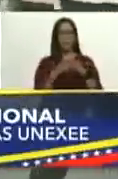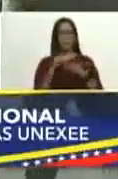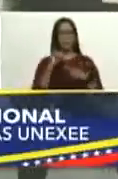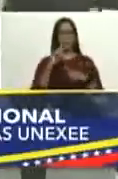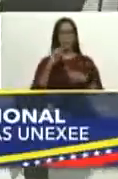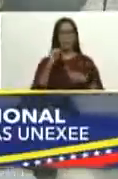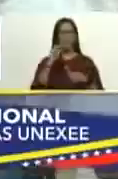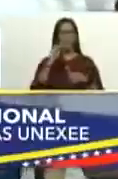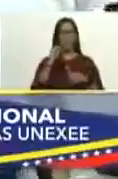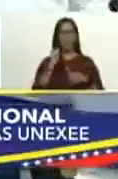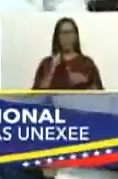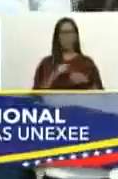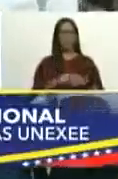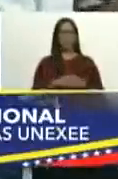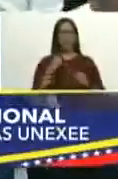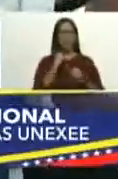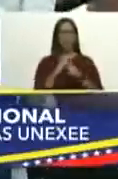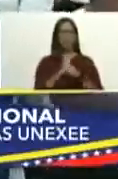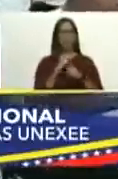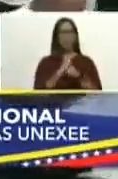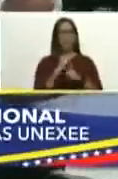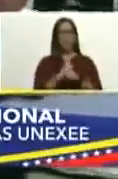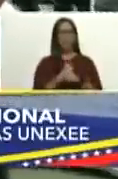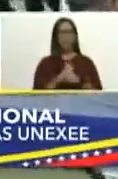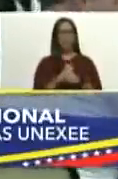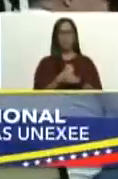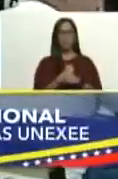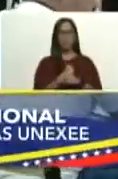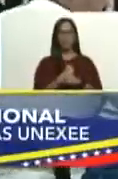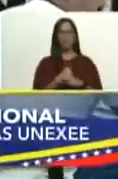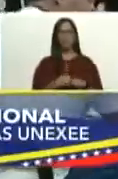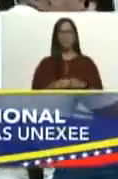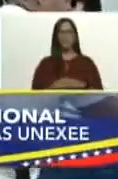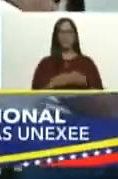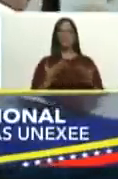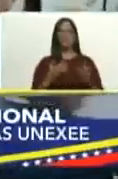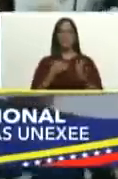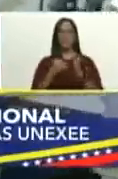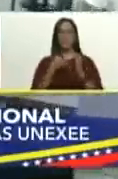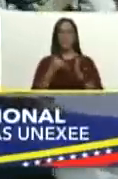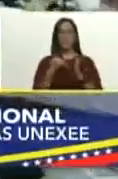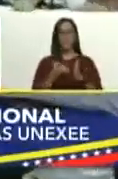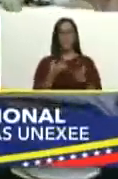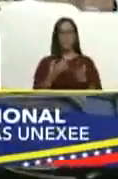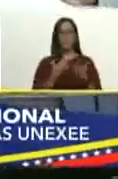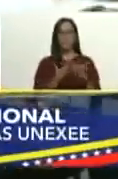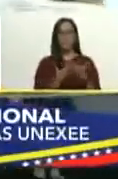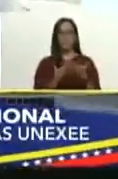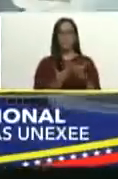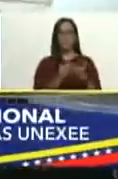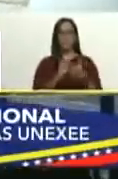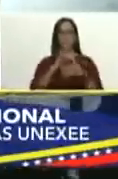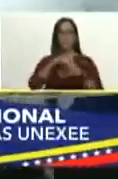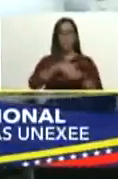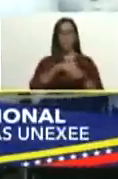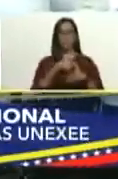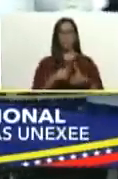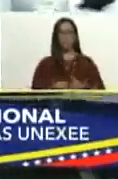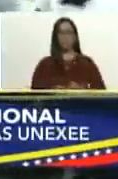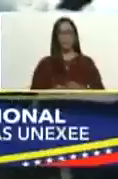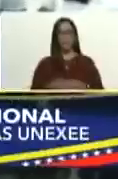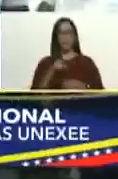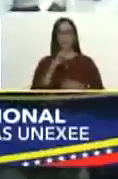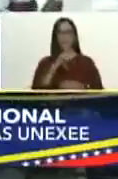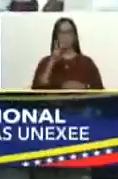Castro es una trabajadora de aquí de la planta de mantenimiento, la planta de generación de Guri. Tiene 22 años